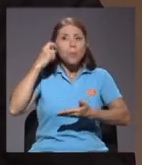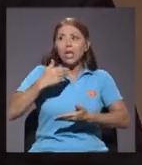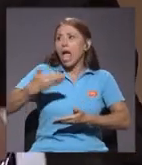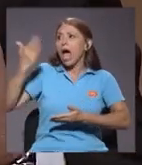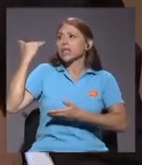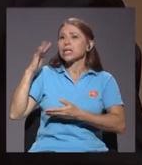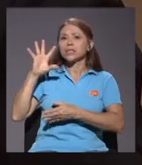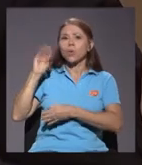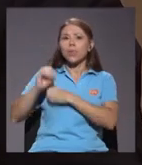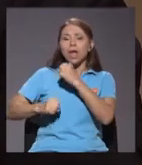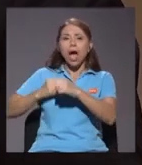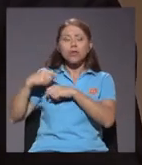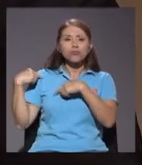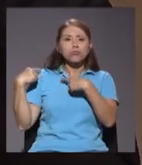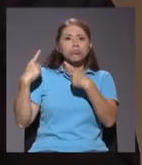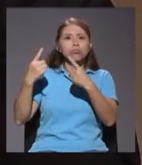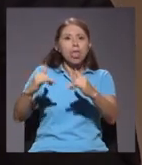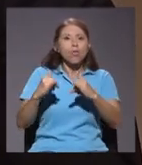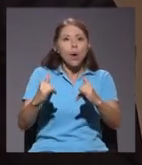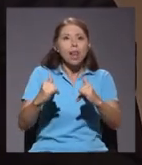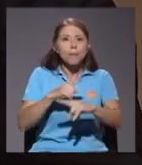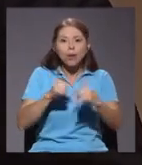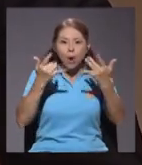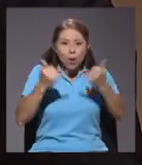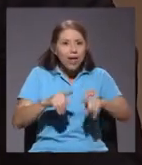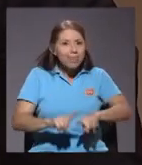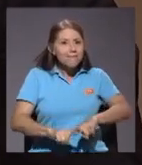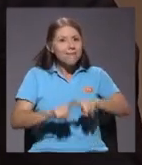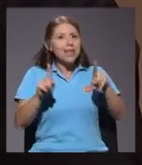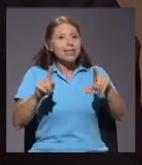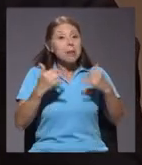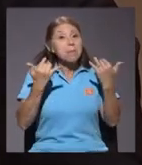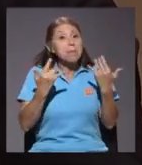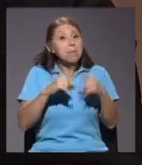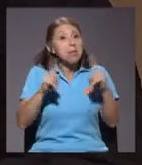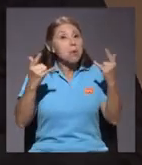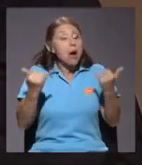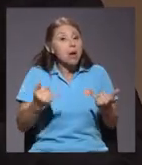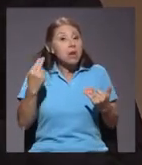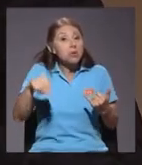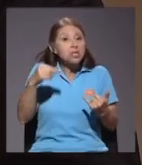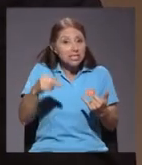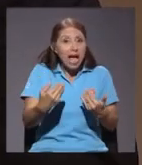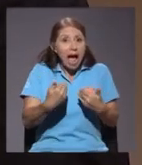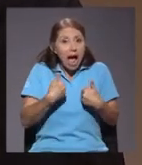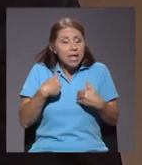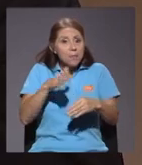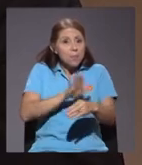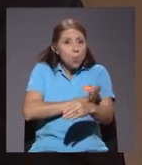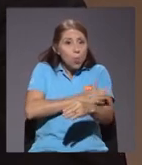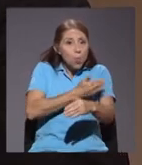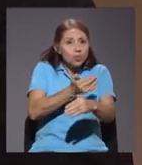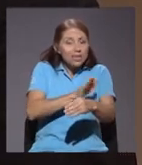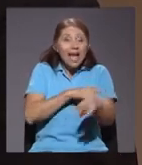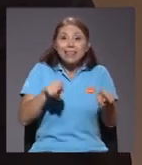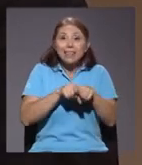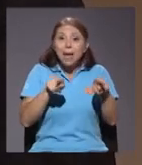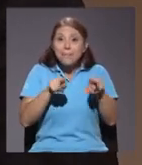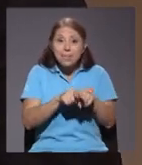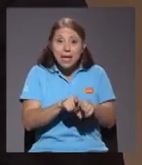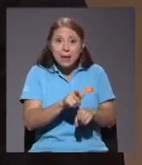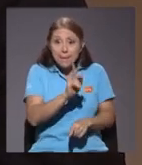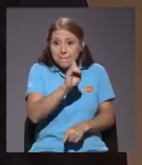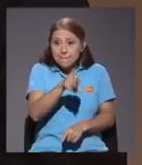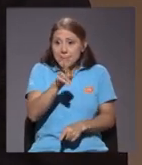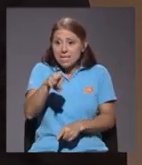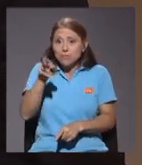pero realmente creo que se siente muchísimo más cercano que haya música que no desaparezcamos los locutores que seamos los mismos periodistas los